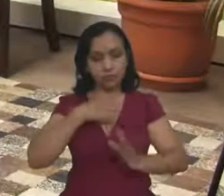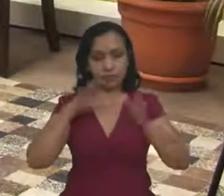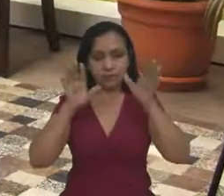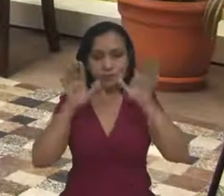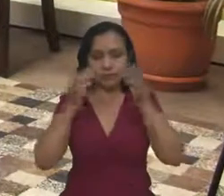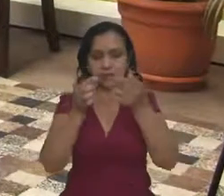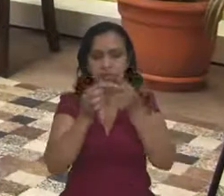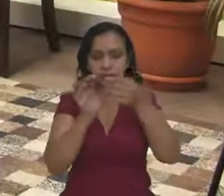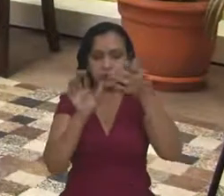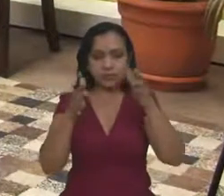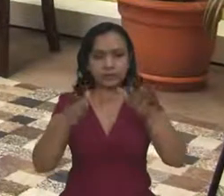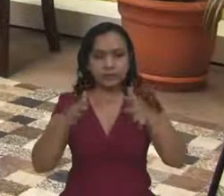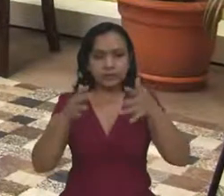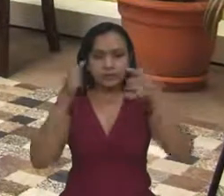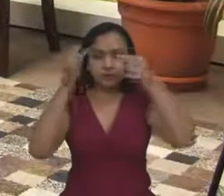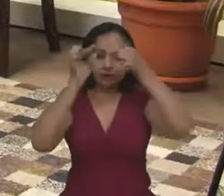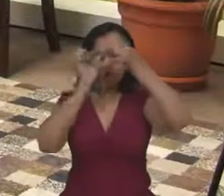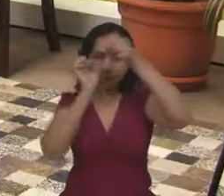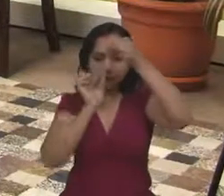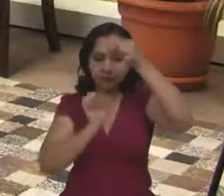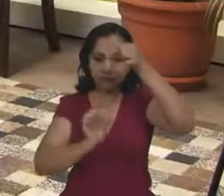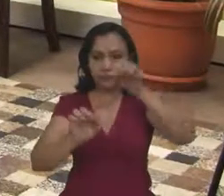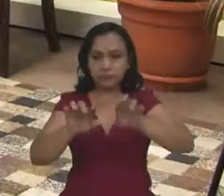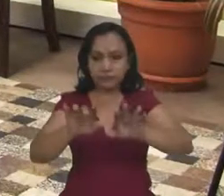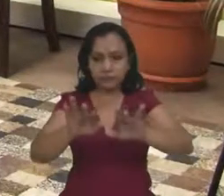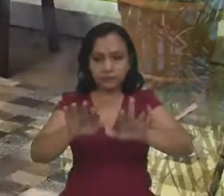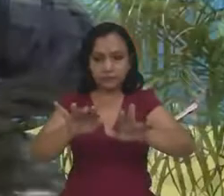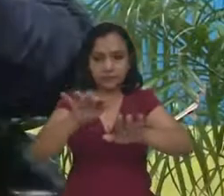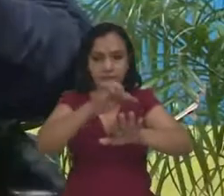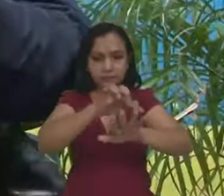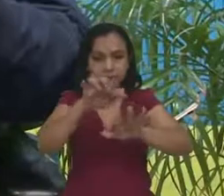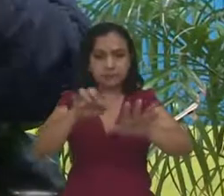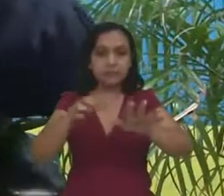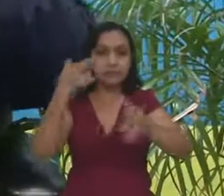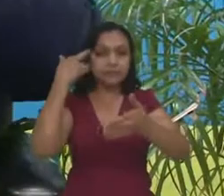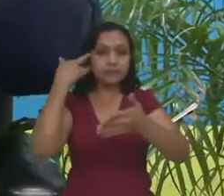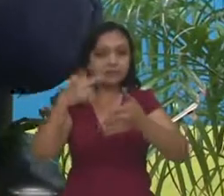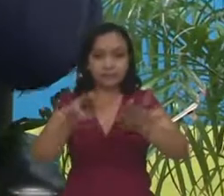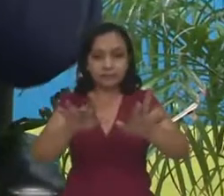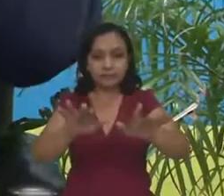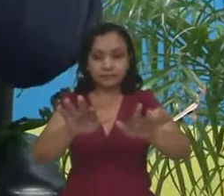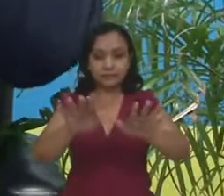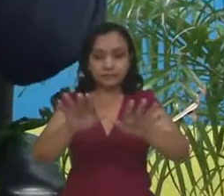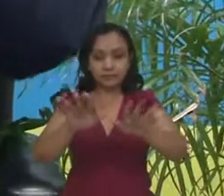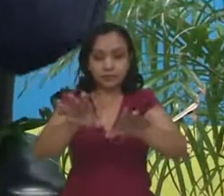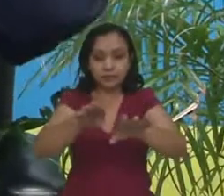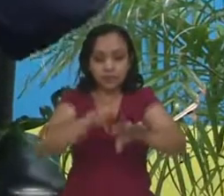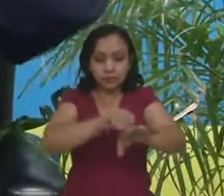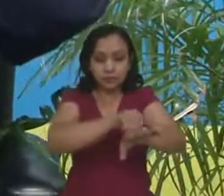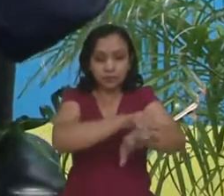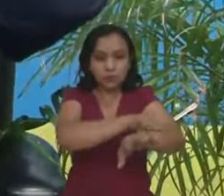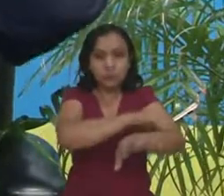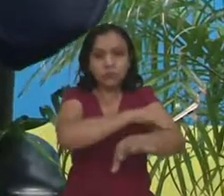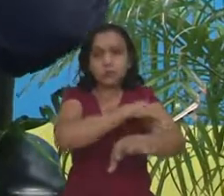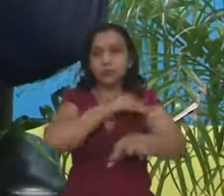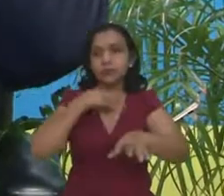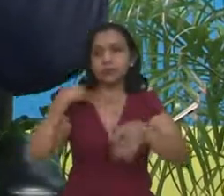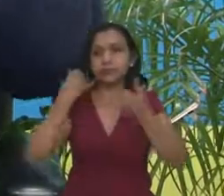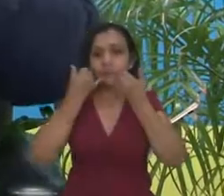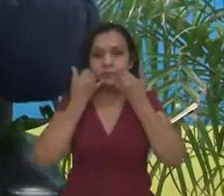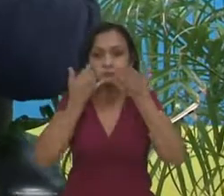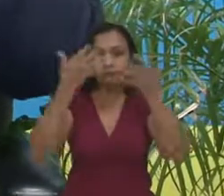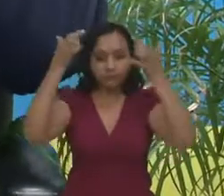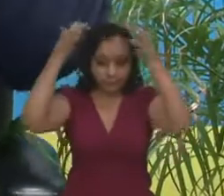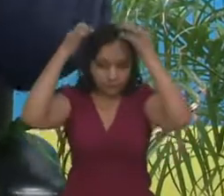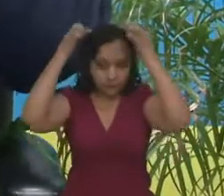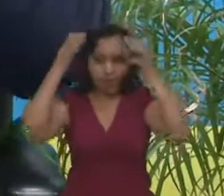de nervios, incluso hasta la punta del dedo, ¿de acuerdo? Entonces es una transmisión que va desde la información del cerebro,